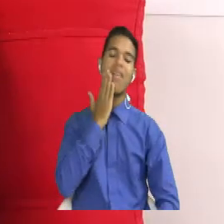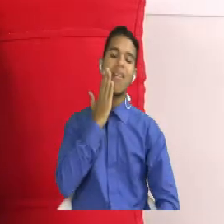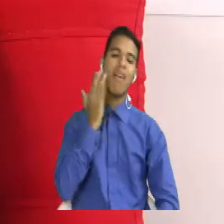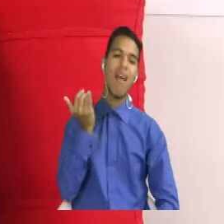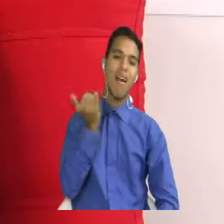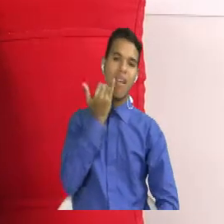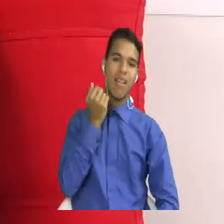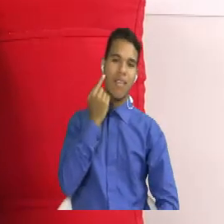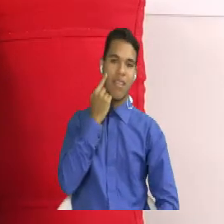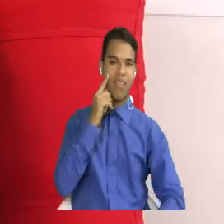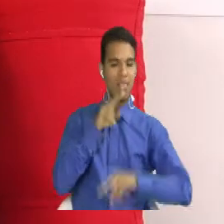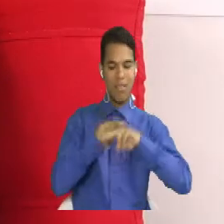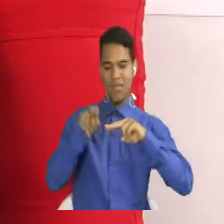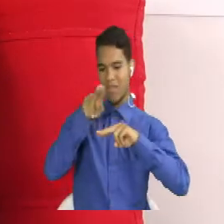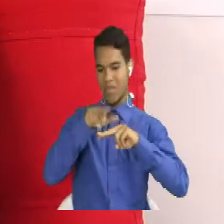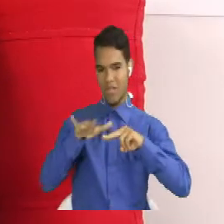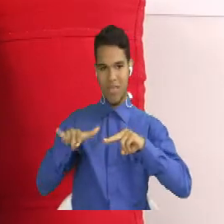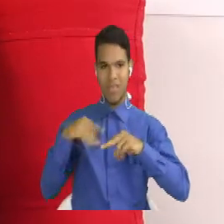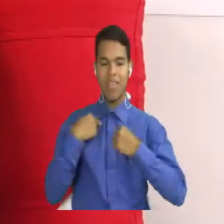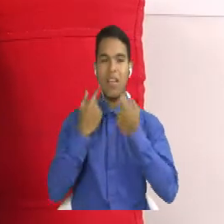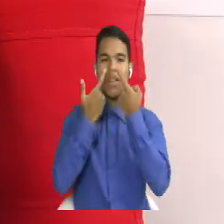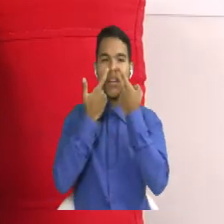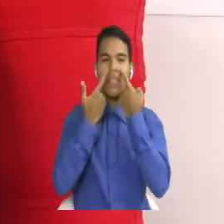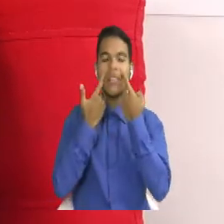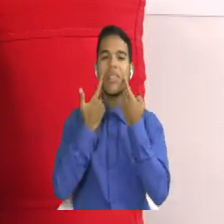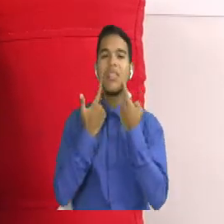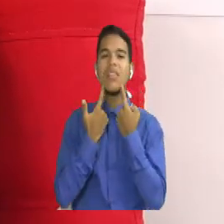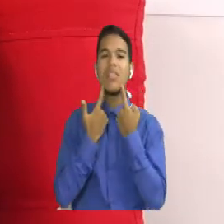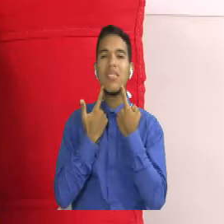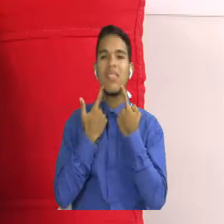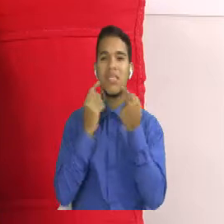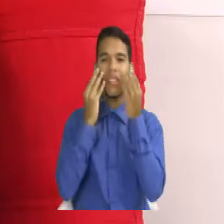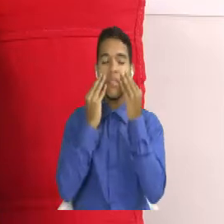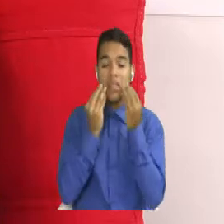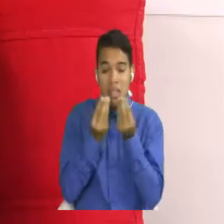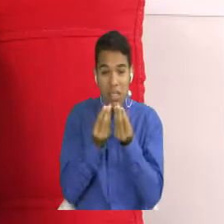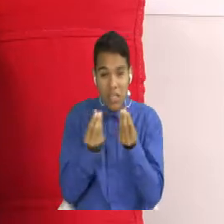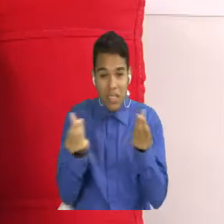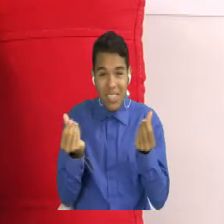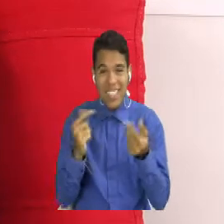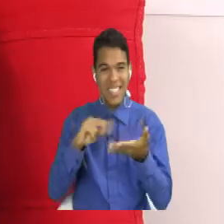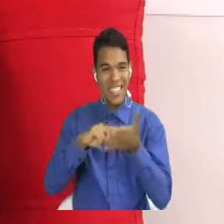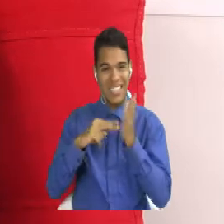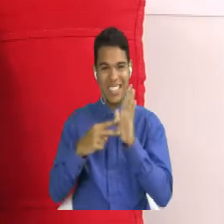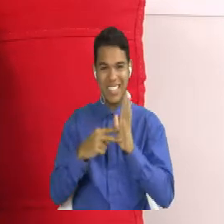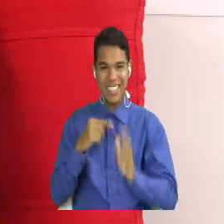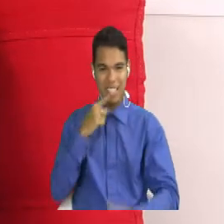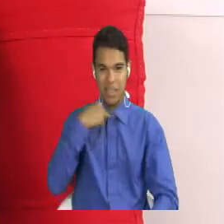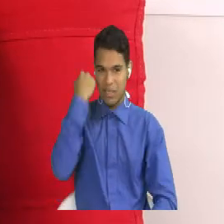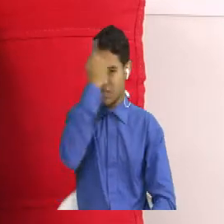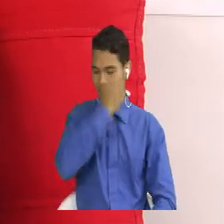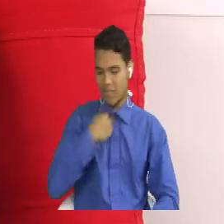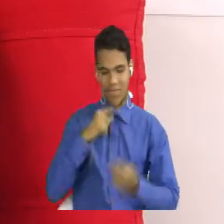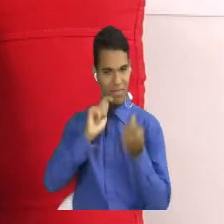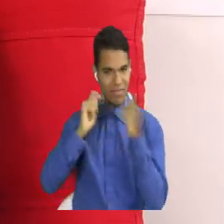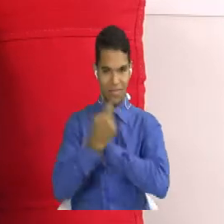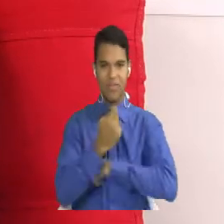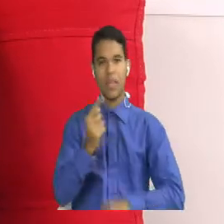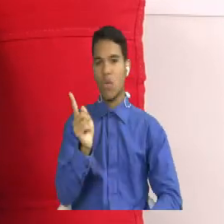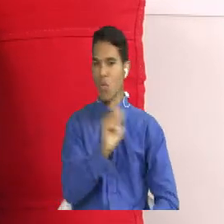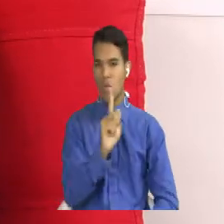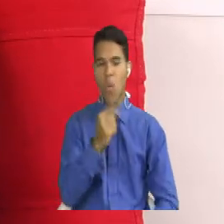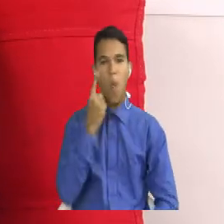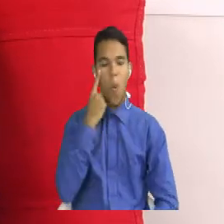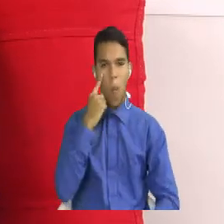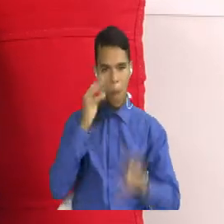lo que nos da la expresión y sinceramente quitarlas o eliminarlas sería quitarnos, cambiarnos el rostro, ¿no? Es importante, esas líneas